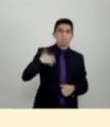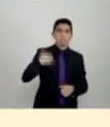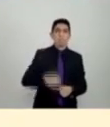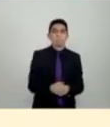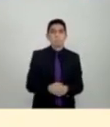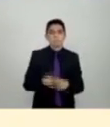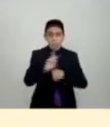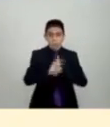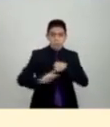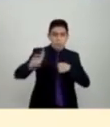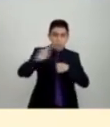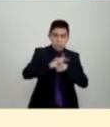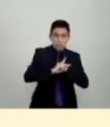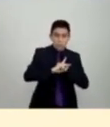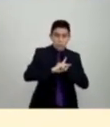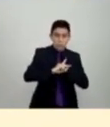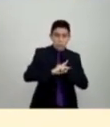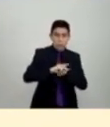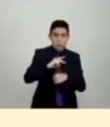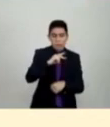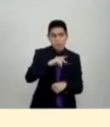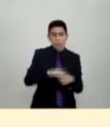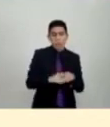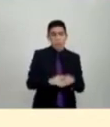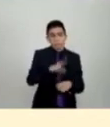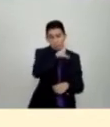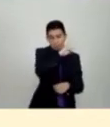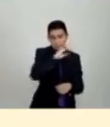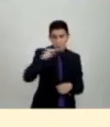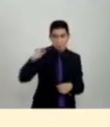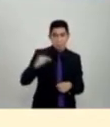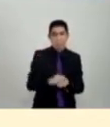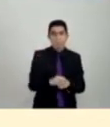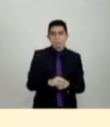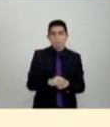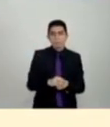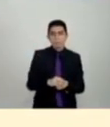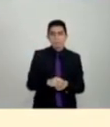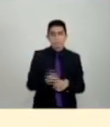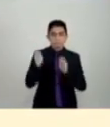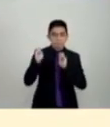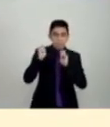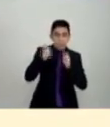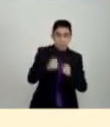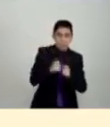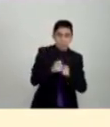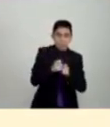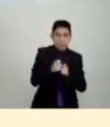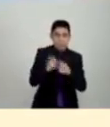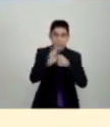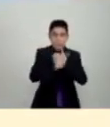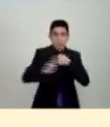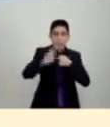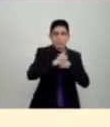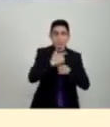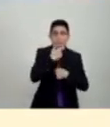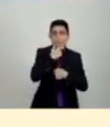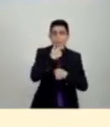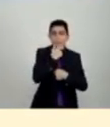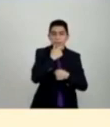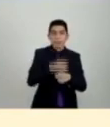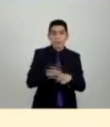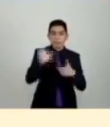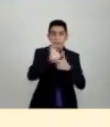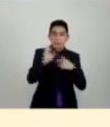país africano, que recibe el sueldo a través de la Embajada de Inglaterra y justo comienza la Guerra de las Malvinas. Entonces,